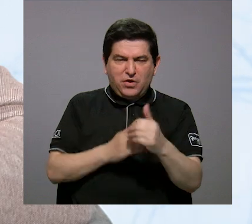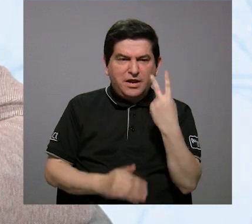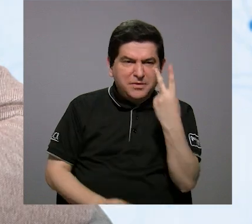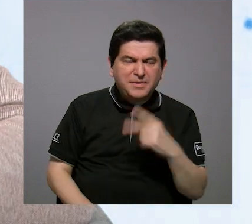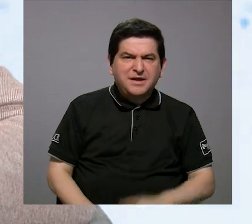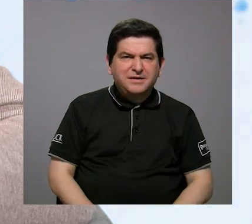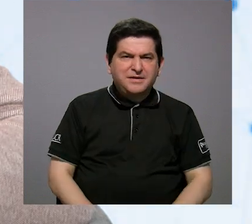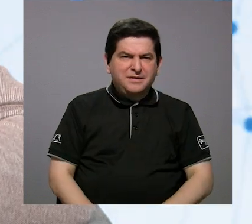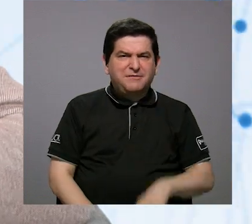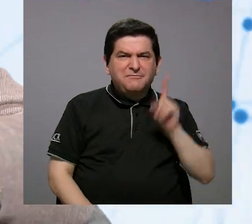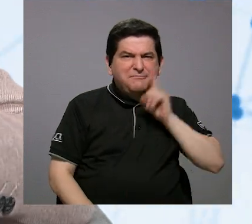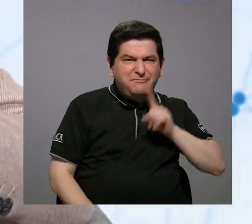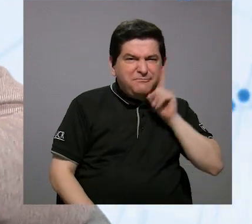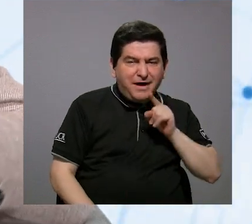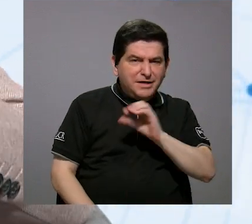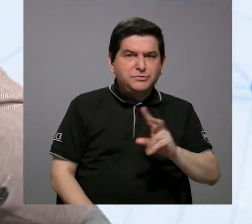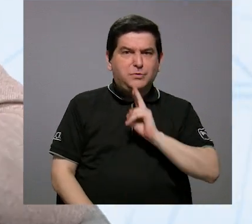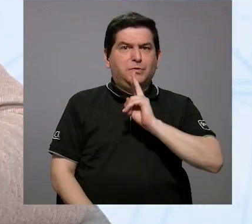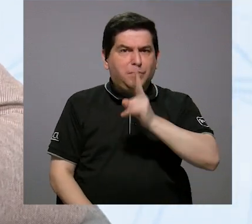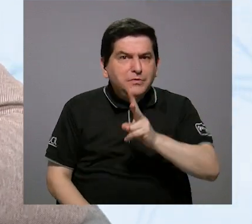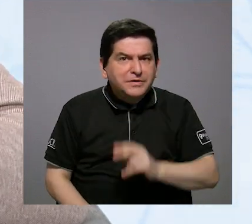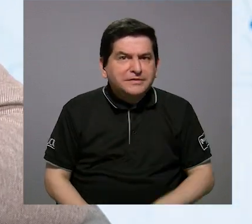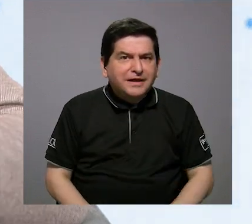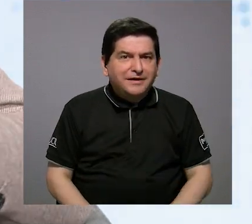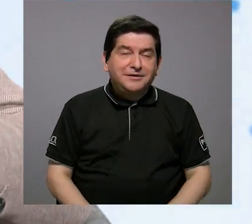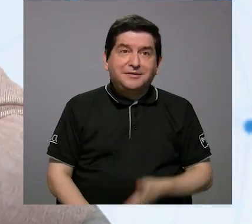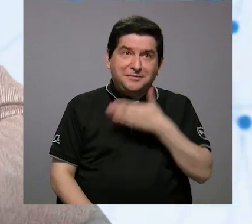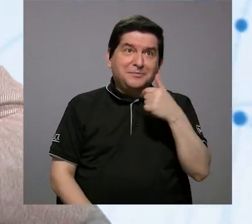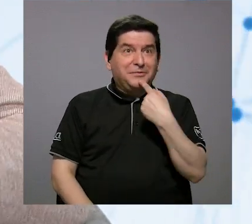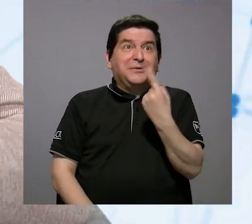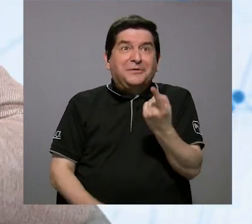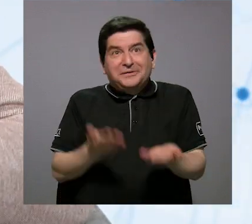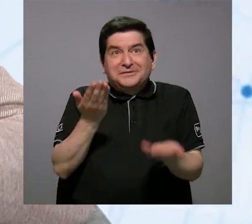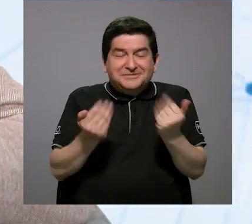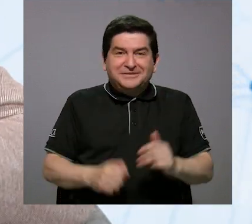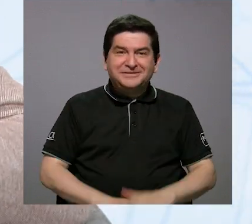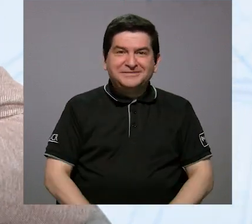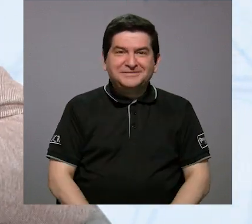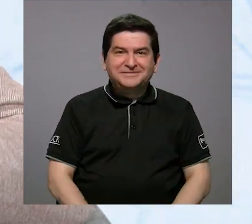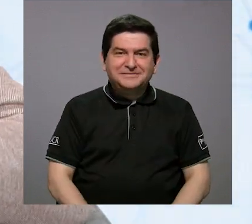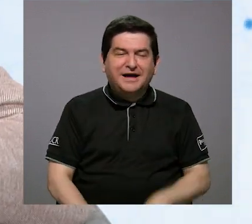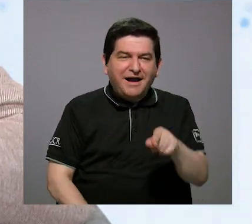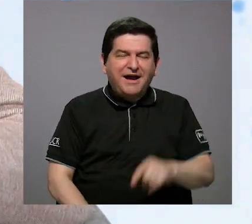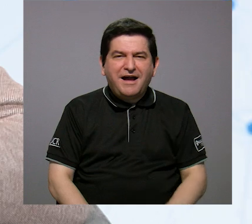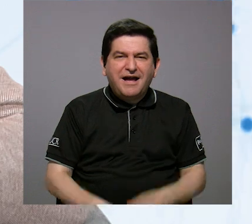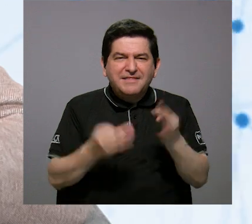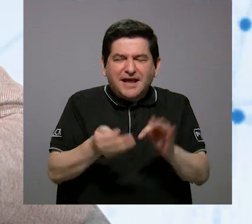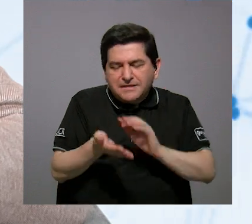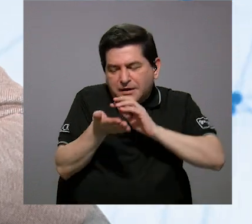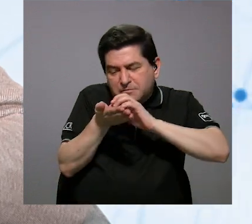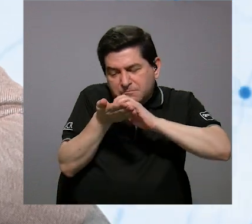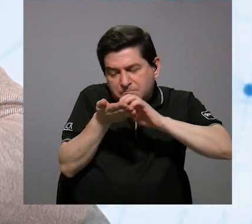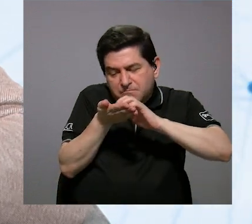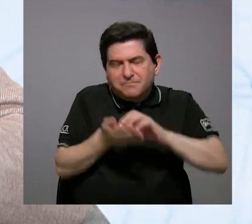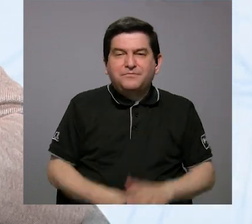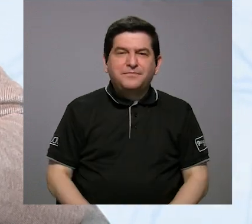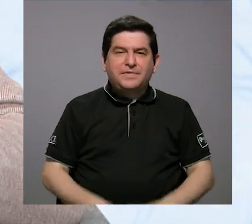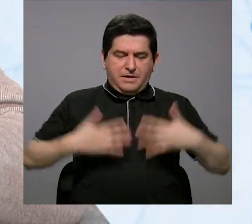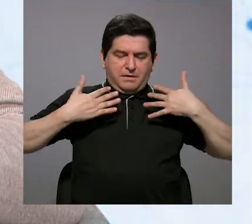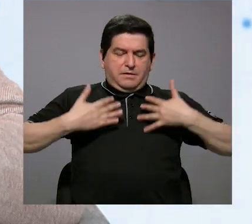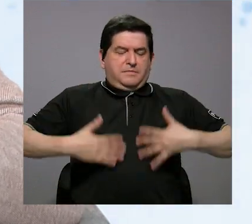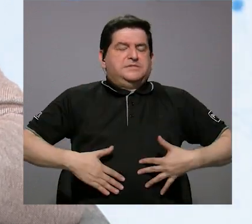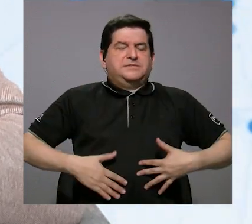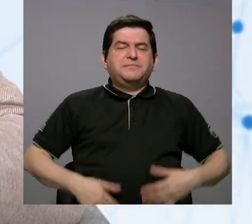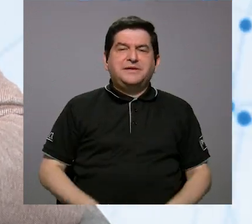es falso o si es legítimo, mejor dicho, lo que hacen es que le rascan ahí por donde está el traje